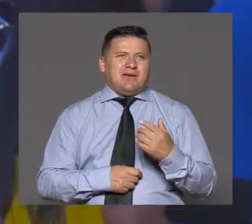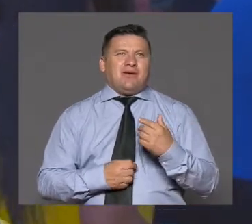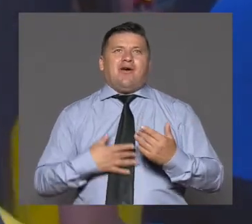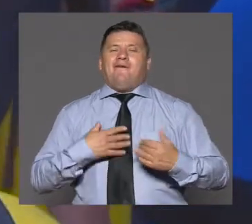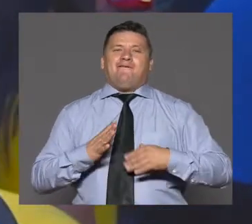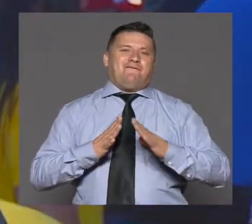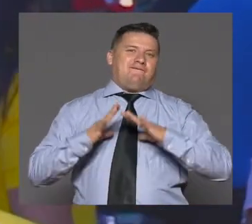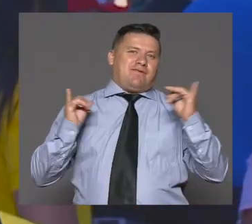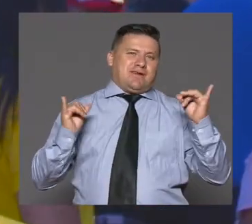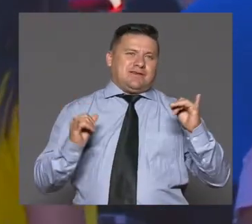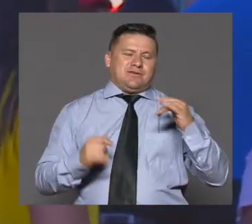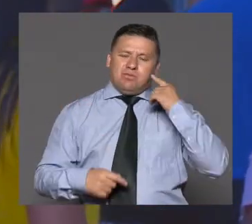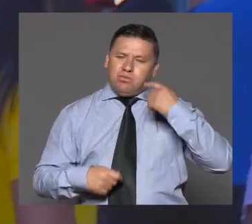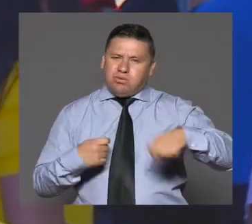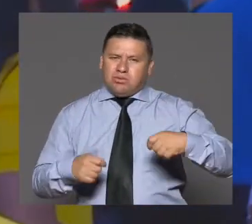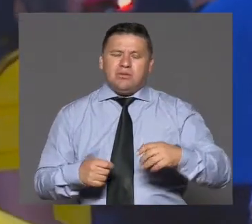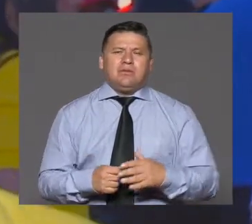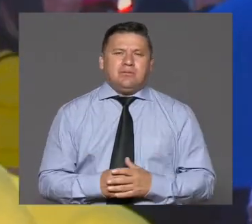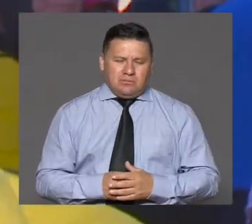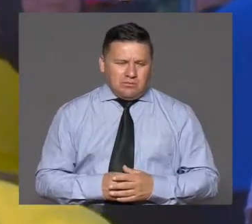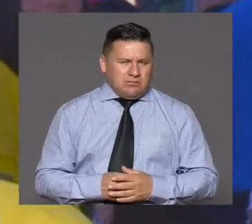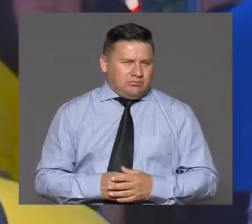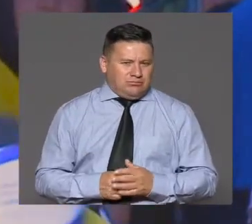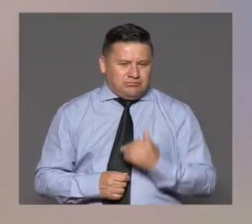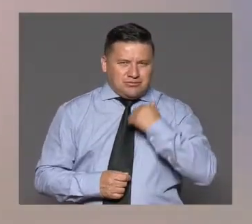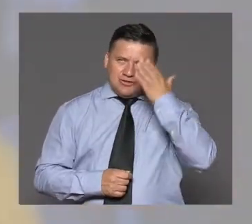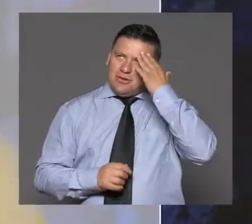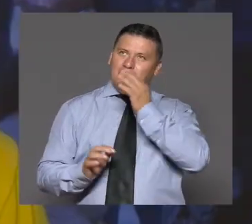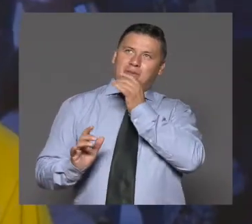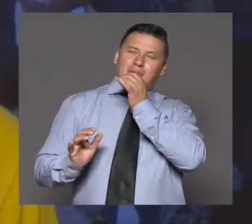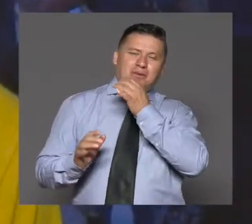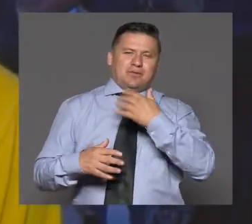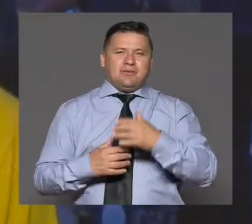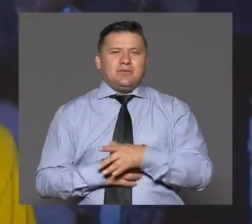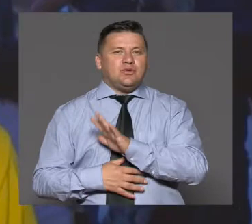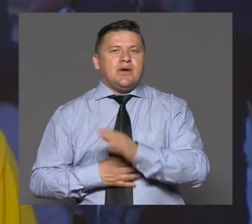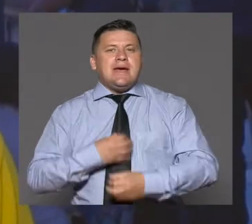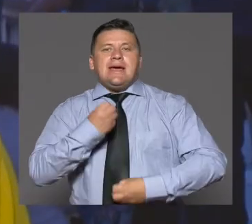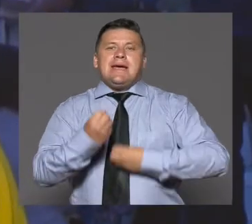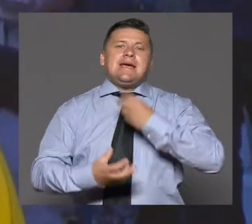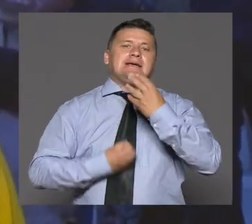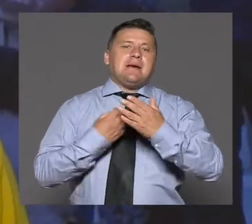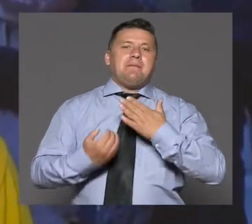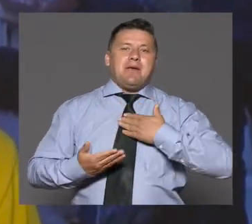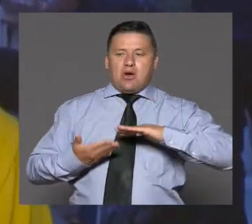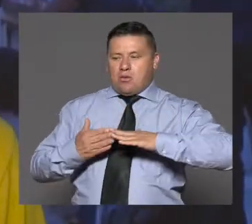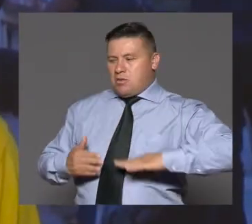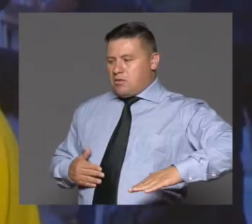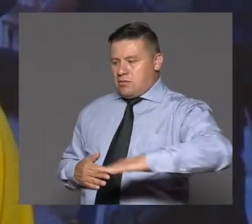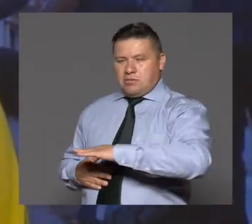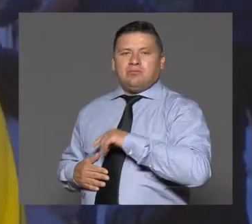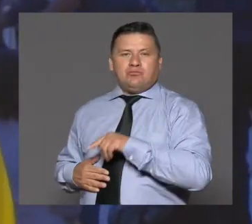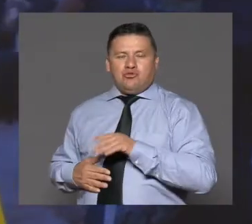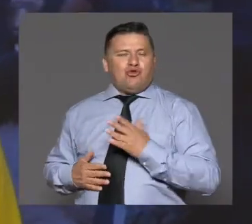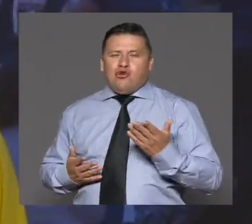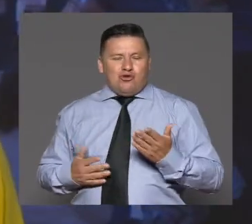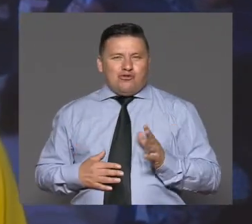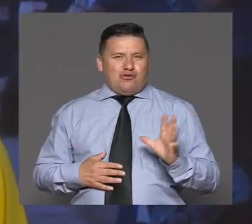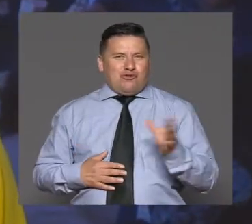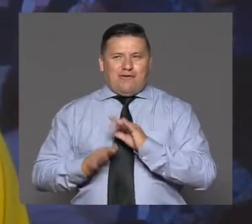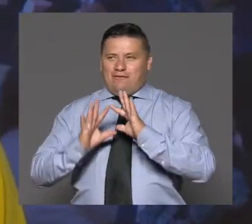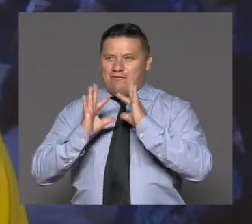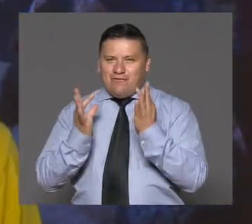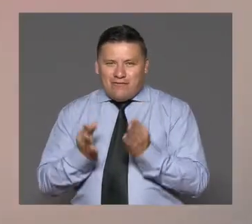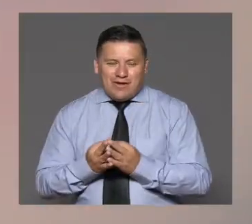goza, toca lo que sepa. Expresa todo el sentimiento del pueblo, porque se encuentran todos en